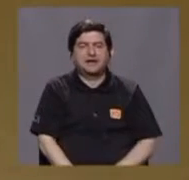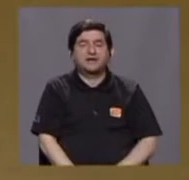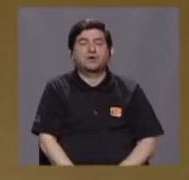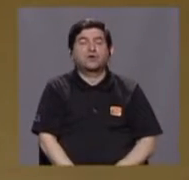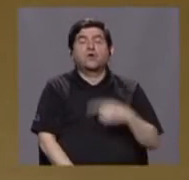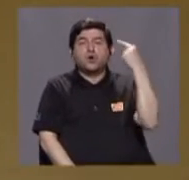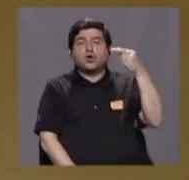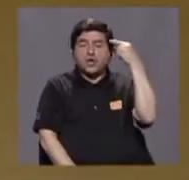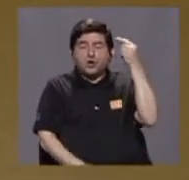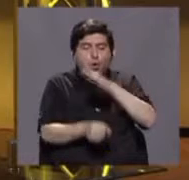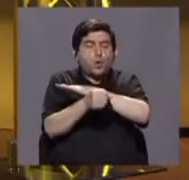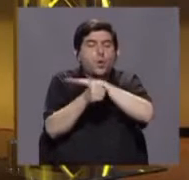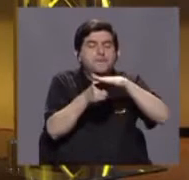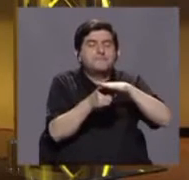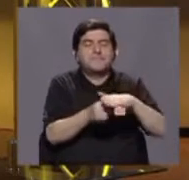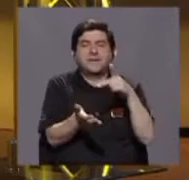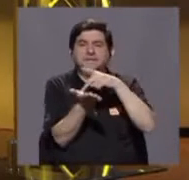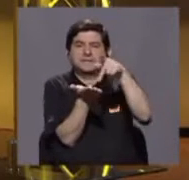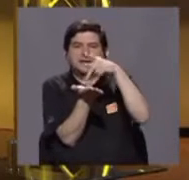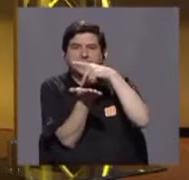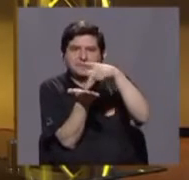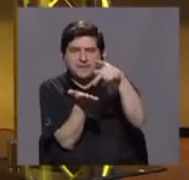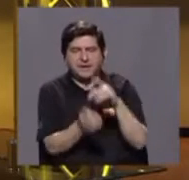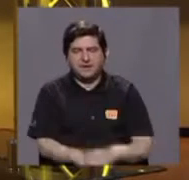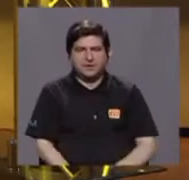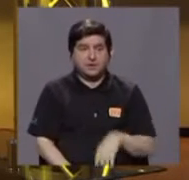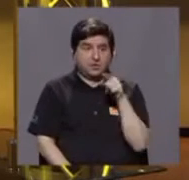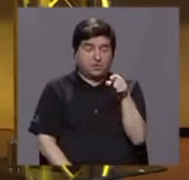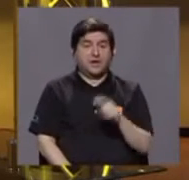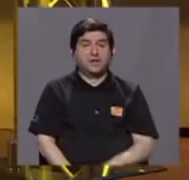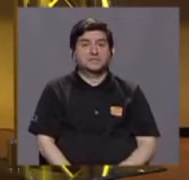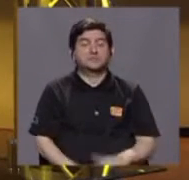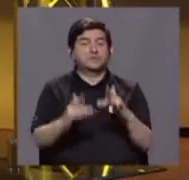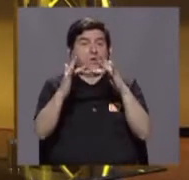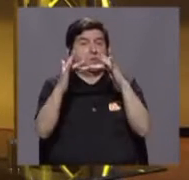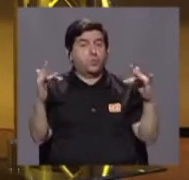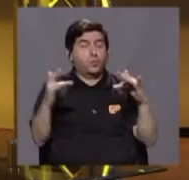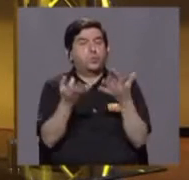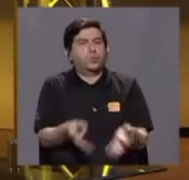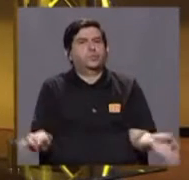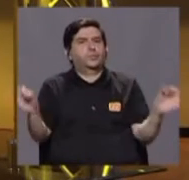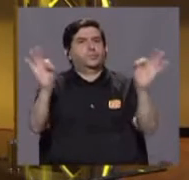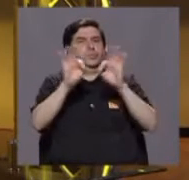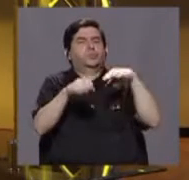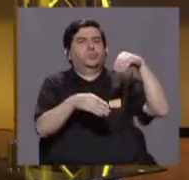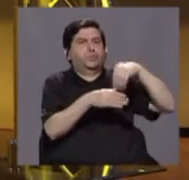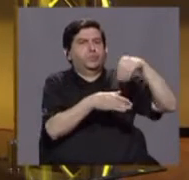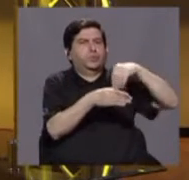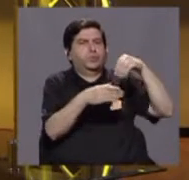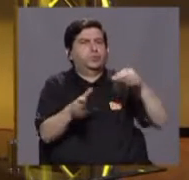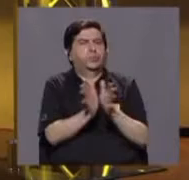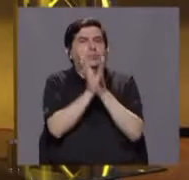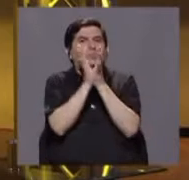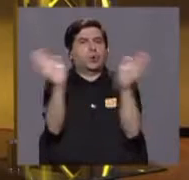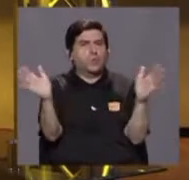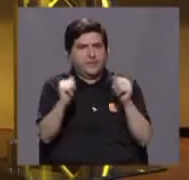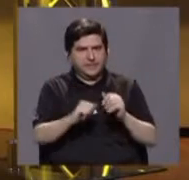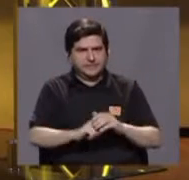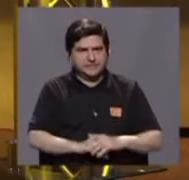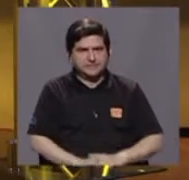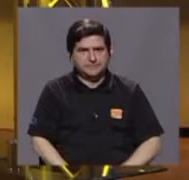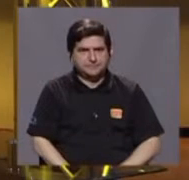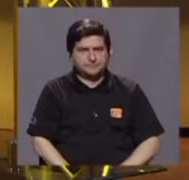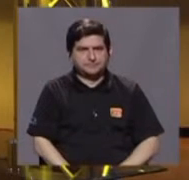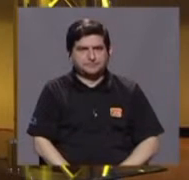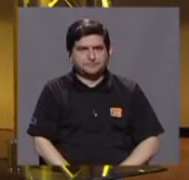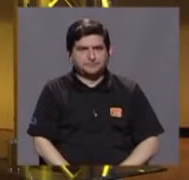Estado completando salarios. Esto, por supuesto, ha generado un agujero muy grande en las cuentas públicas dentro